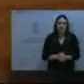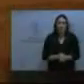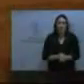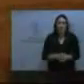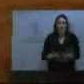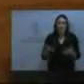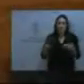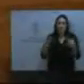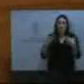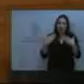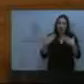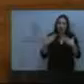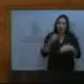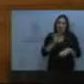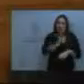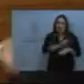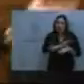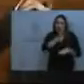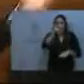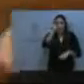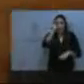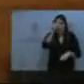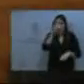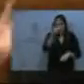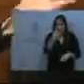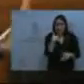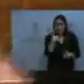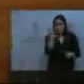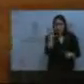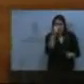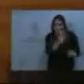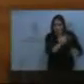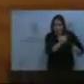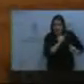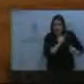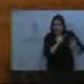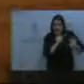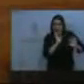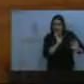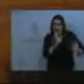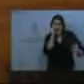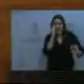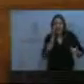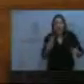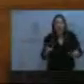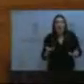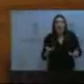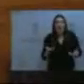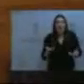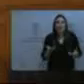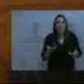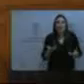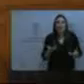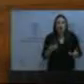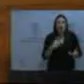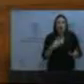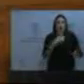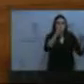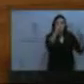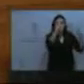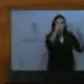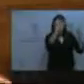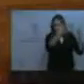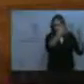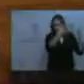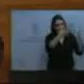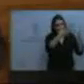Muchas gracias, señor consejero. Esperaba su respuesta, conocía su respuesta, pero en esta ocasión no espere mis felicitaciones.